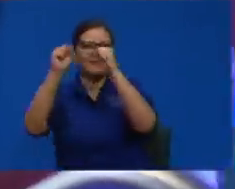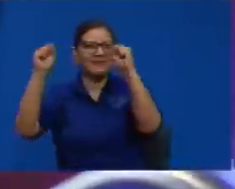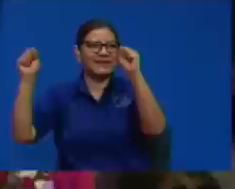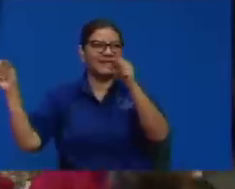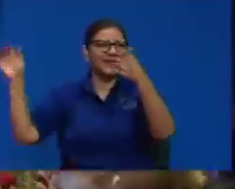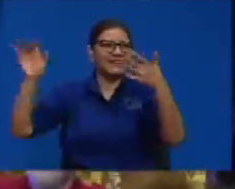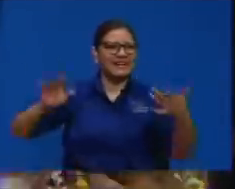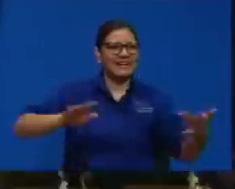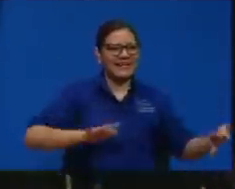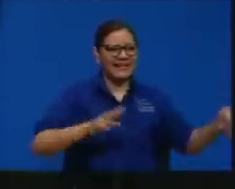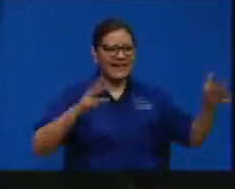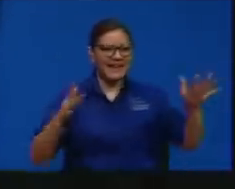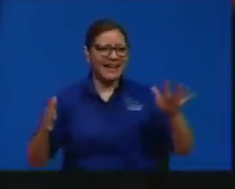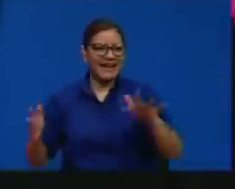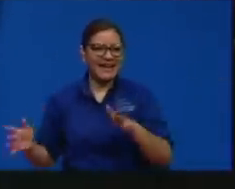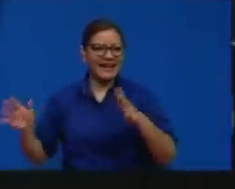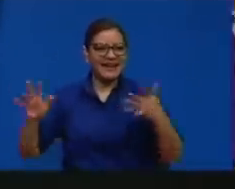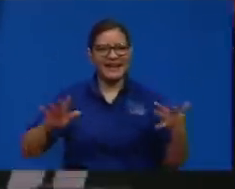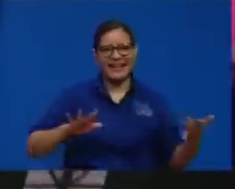redención.